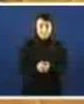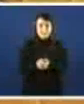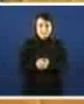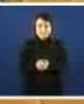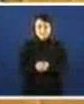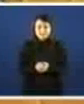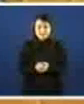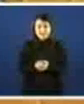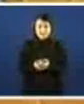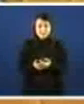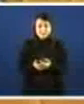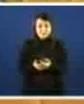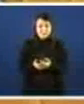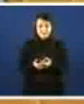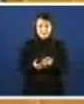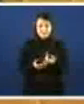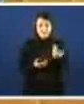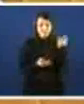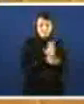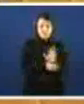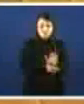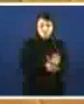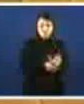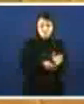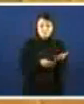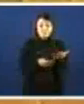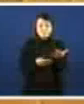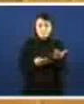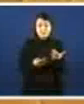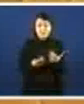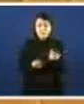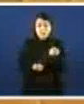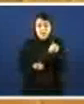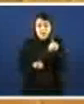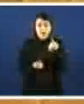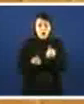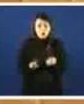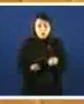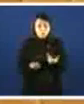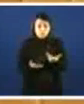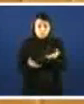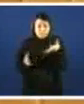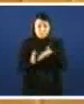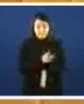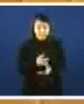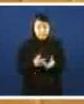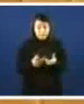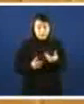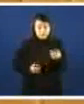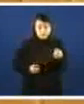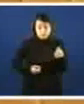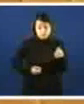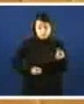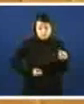correlativamente con eso, pois entón aquelas, por exemplo, que significaban aumento de ingresos non financeiros,